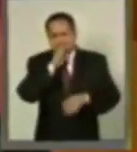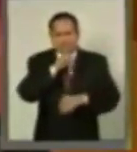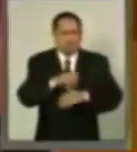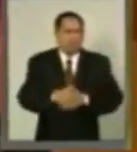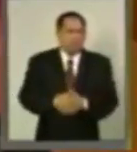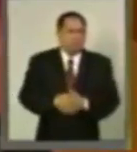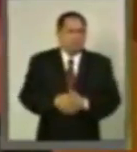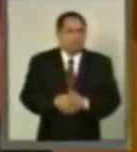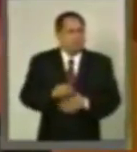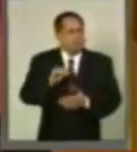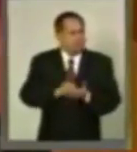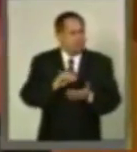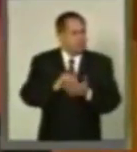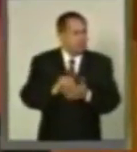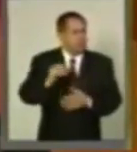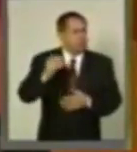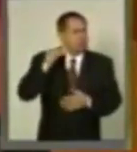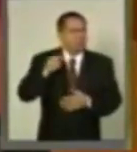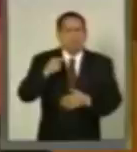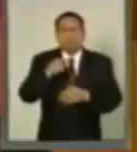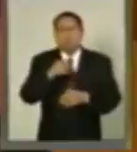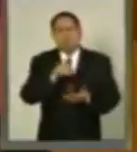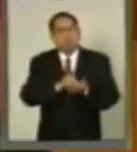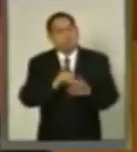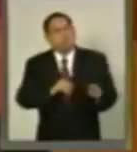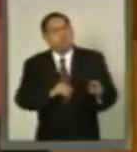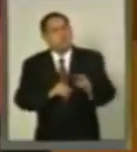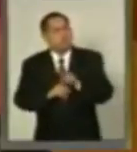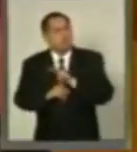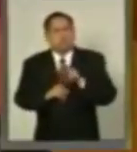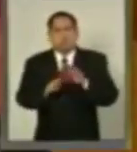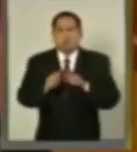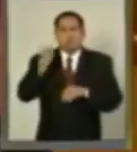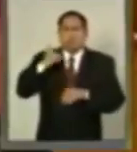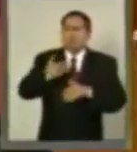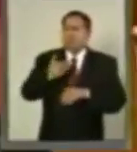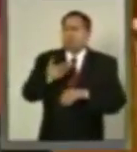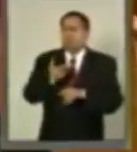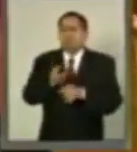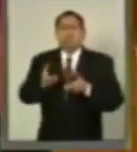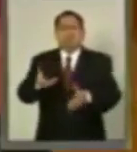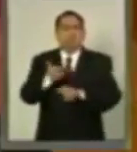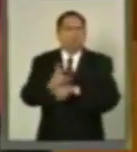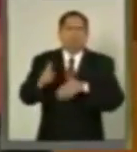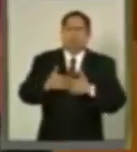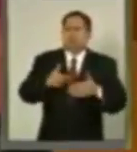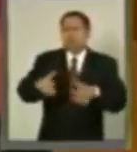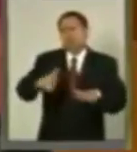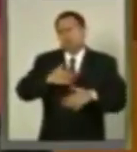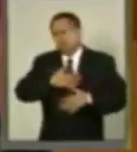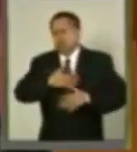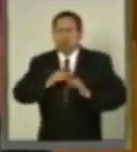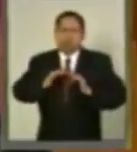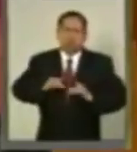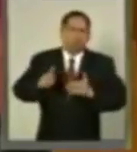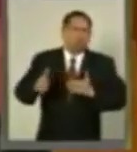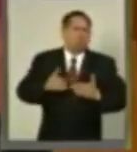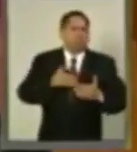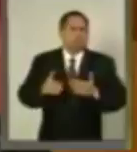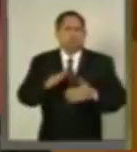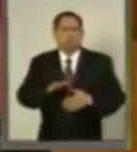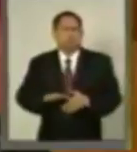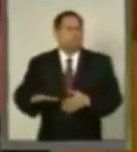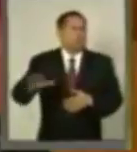Todavía hace algunos años se podía andar con libertad y cierta confianza por una